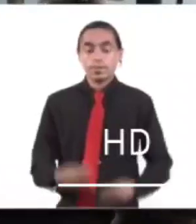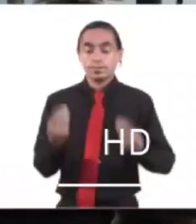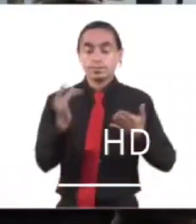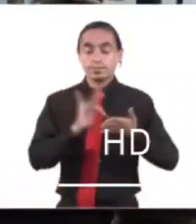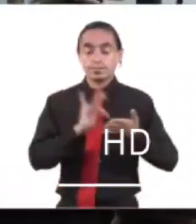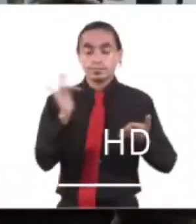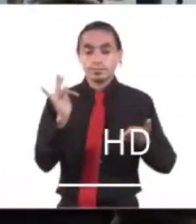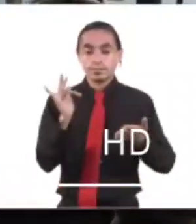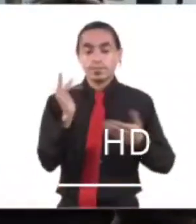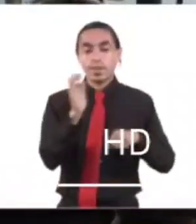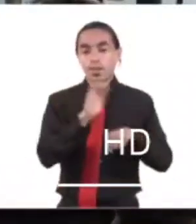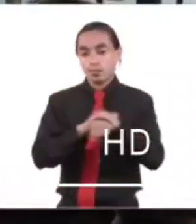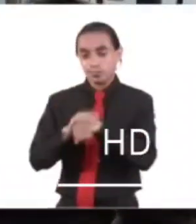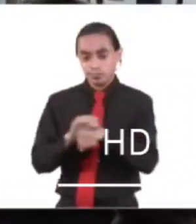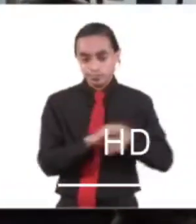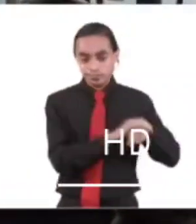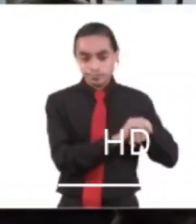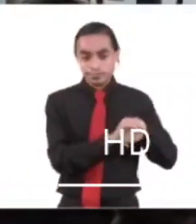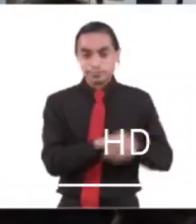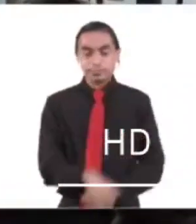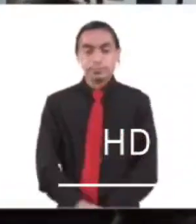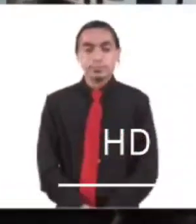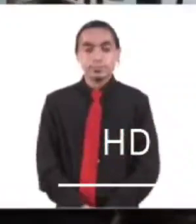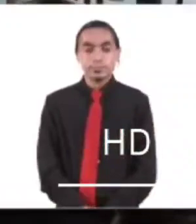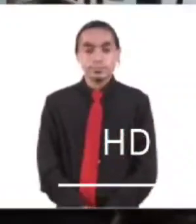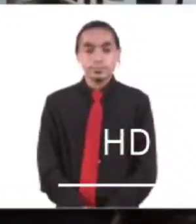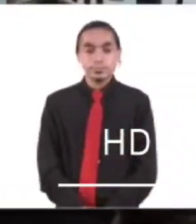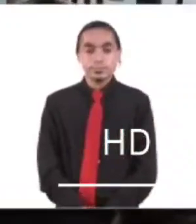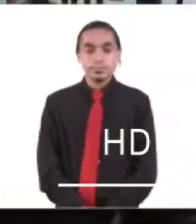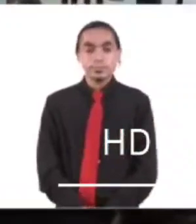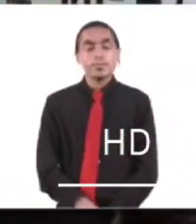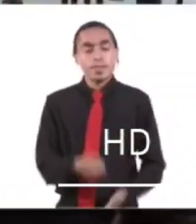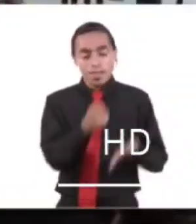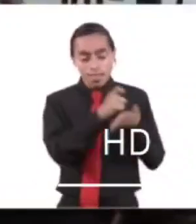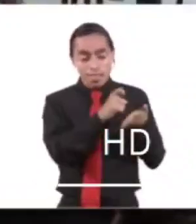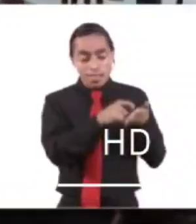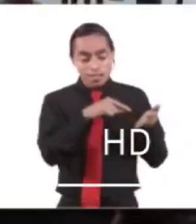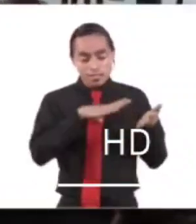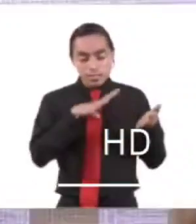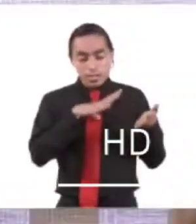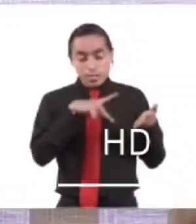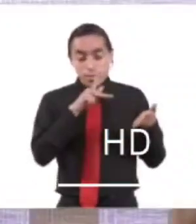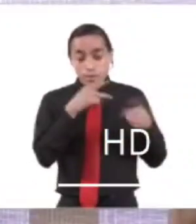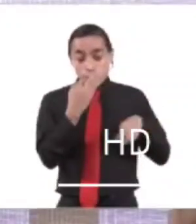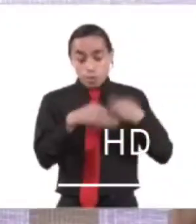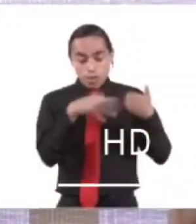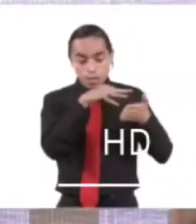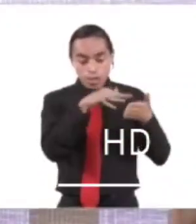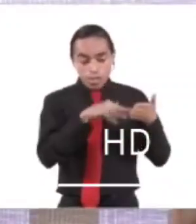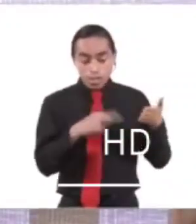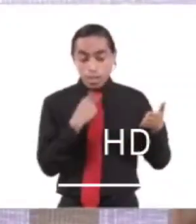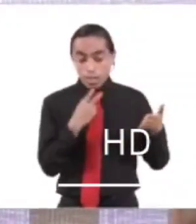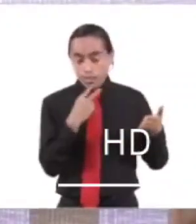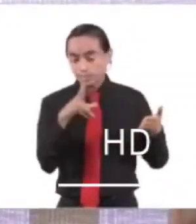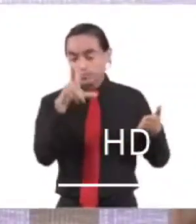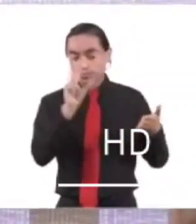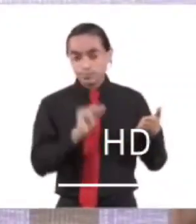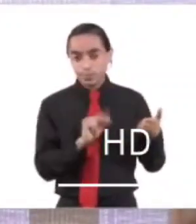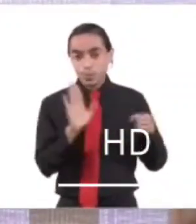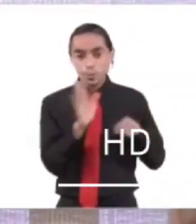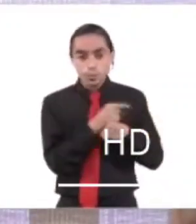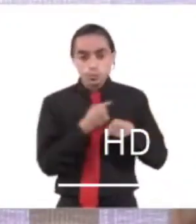Muchas gracias, amigas y amigos. Hice unos textos, pero yo creo que no voy a leer todo,